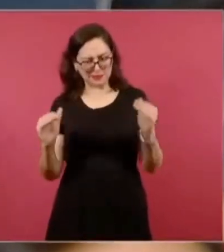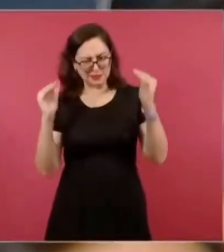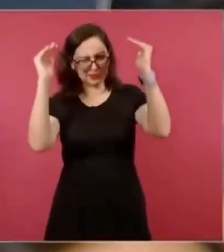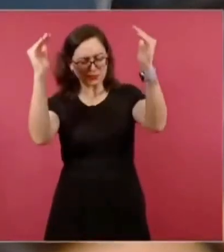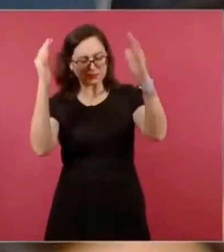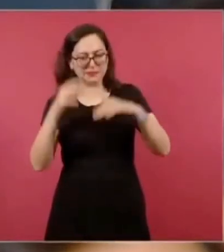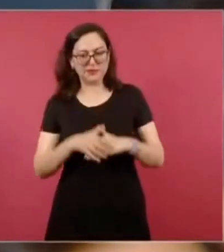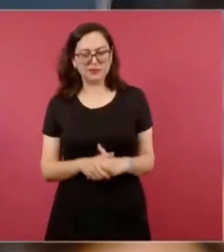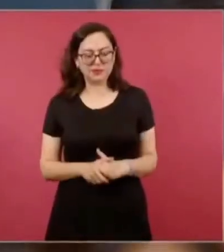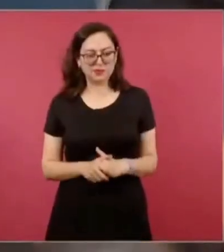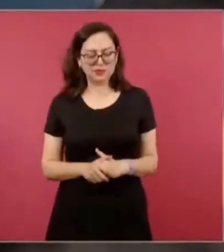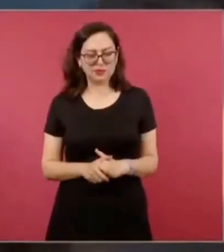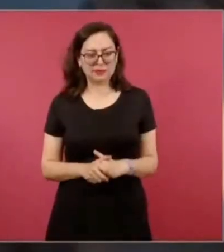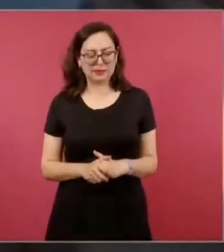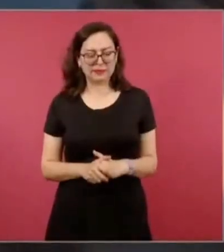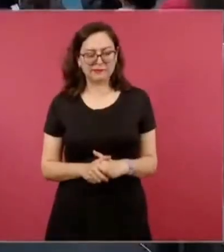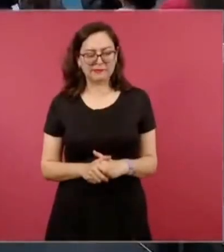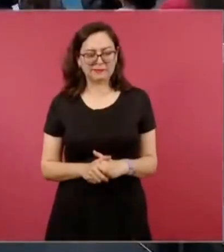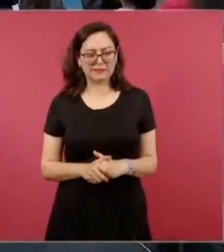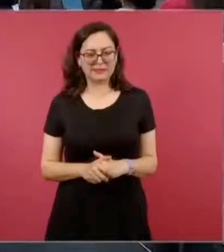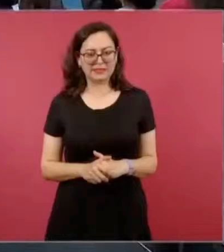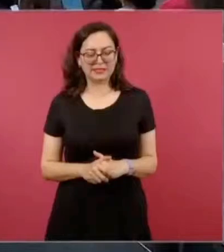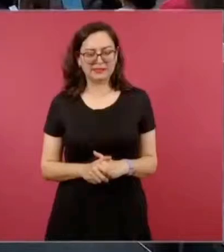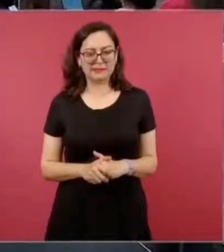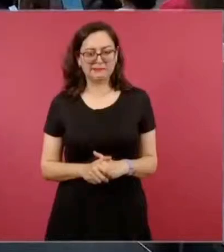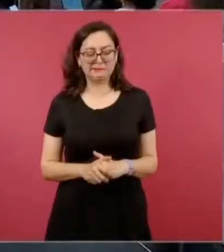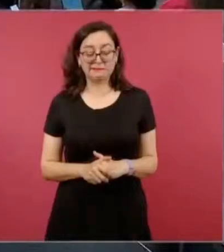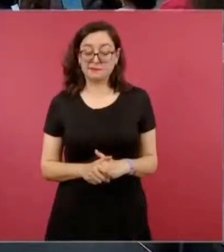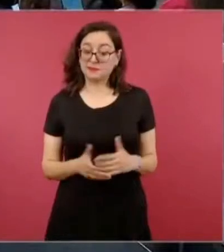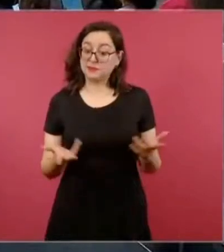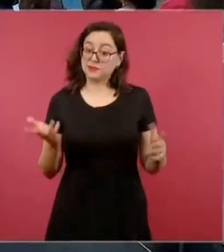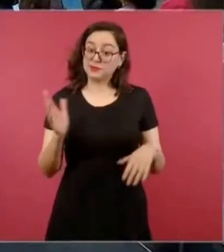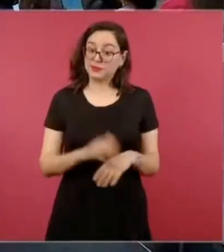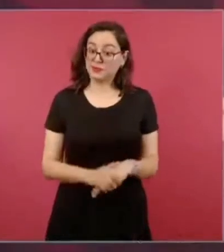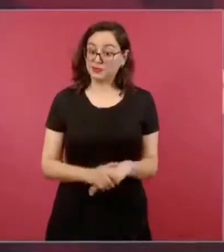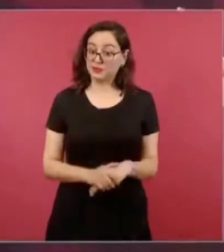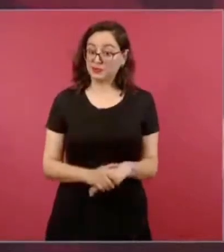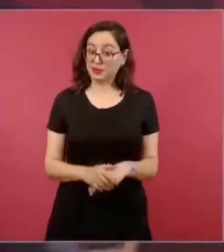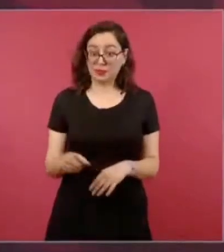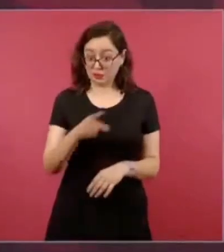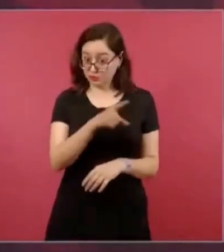¿Qué es lo que andan buscando? Parece como si no nos